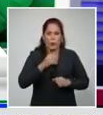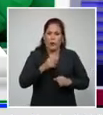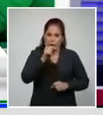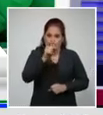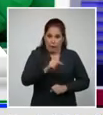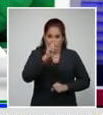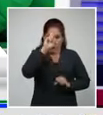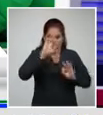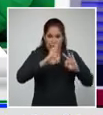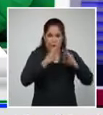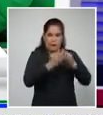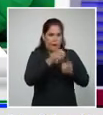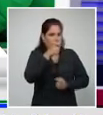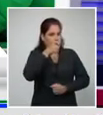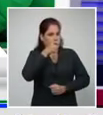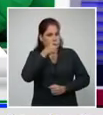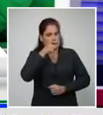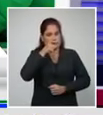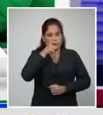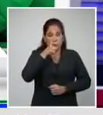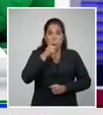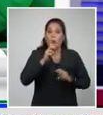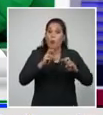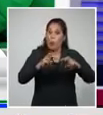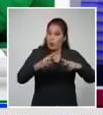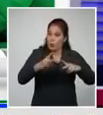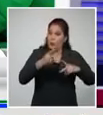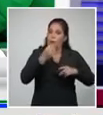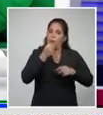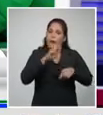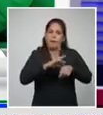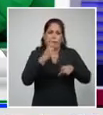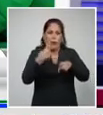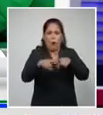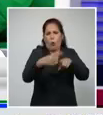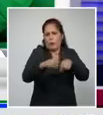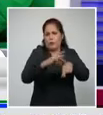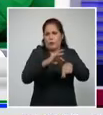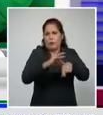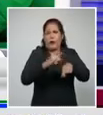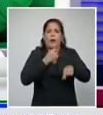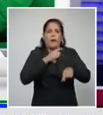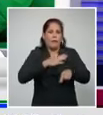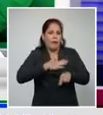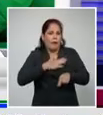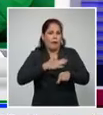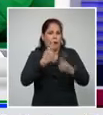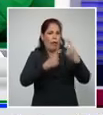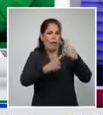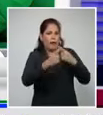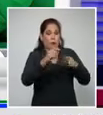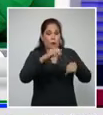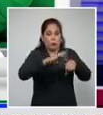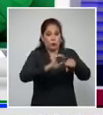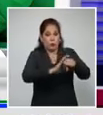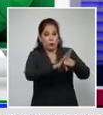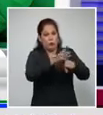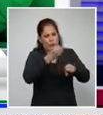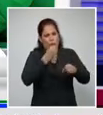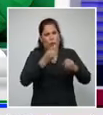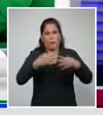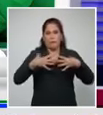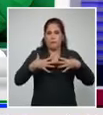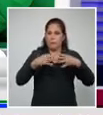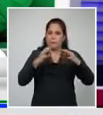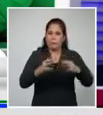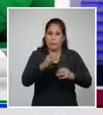salud, porque no están exentos de quedar con secuelas como consecuencia de esta enfermedad. Estamos hablando del